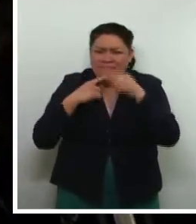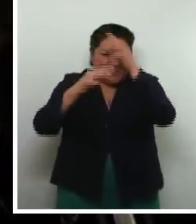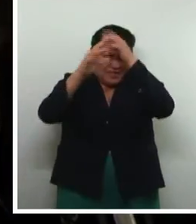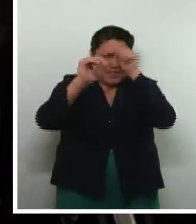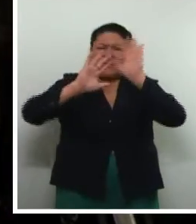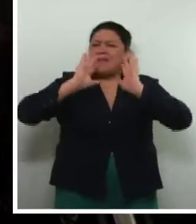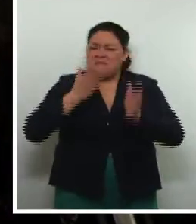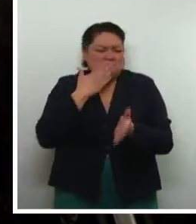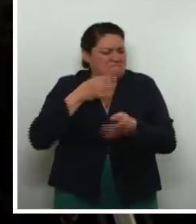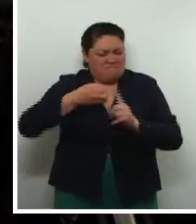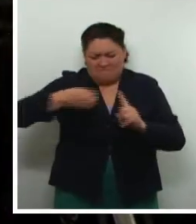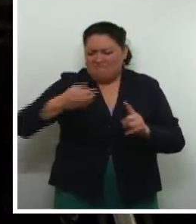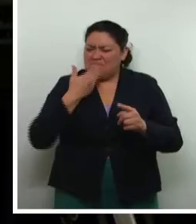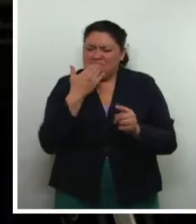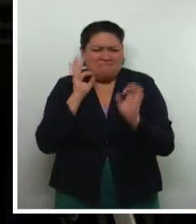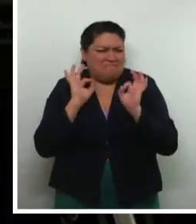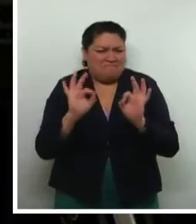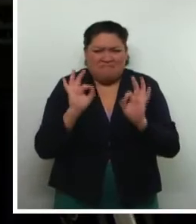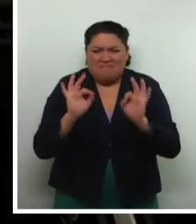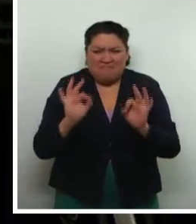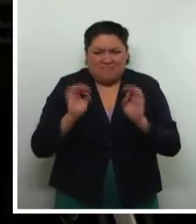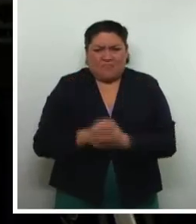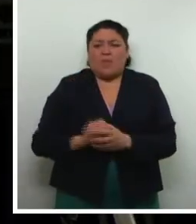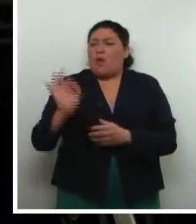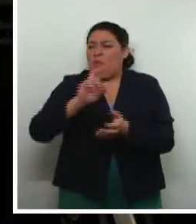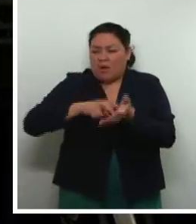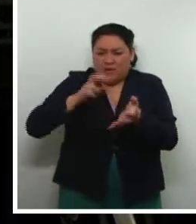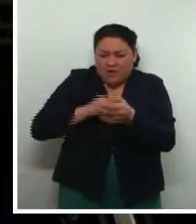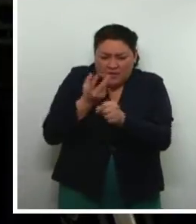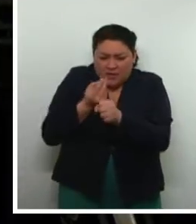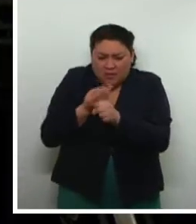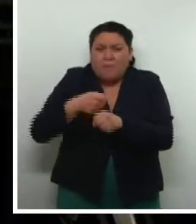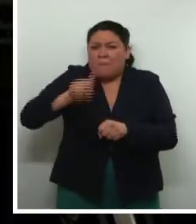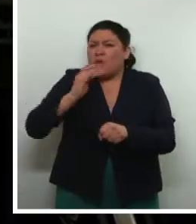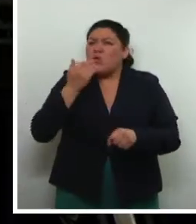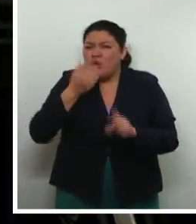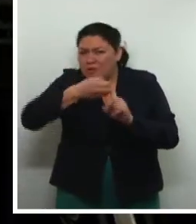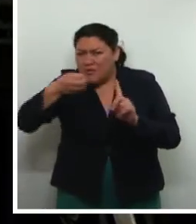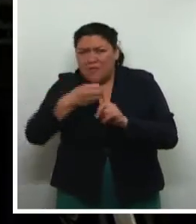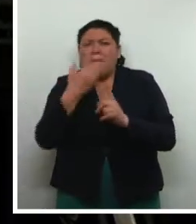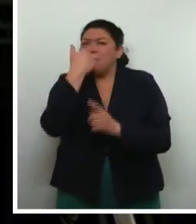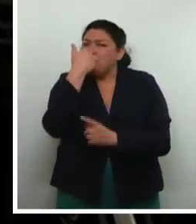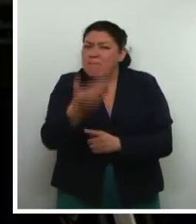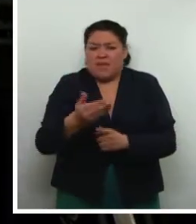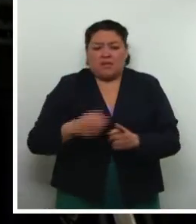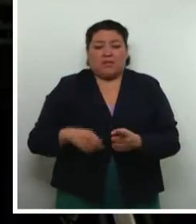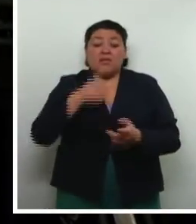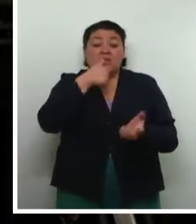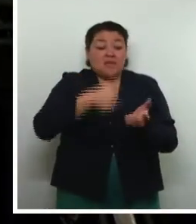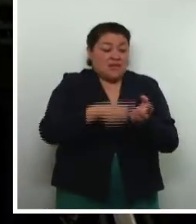funcionando. Puede merecer ajustes, está funcionando. La Comisión de